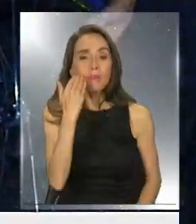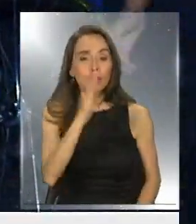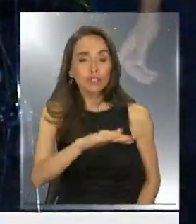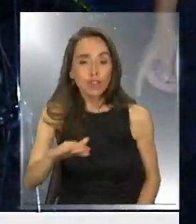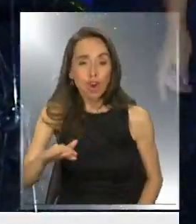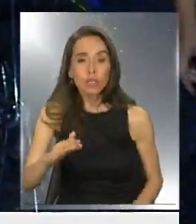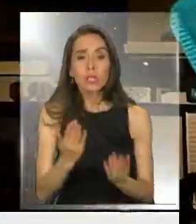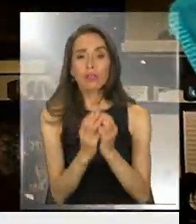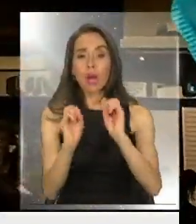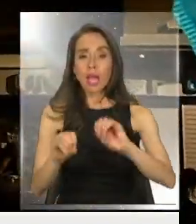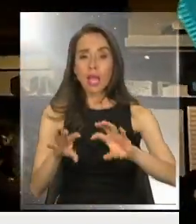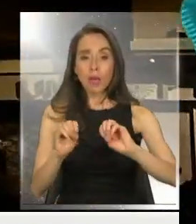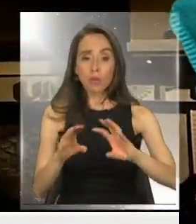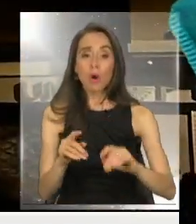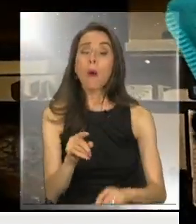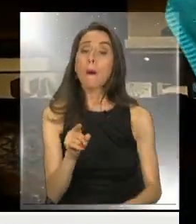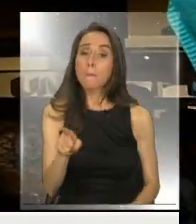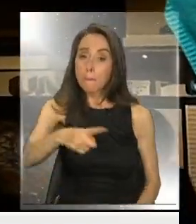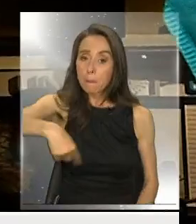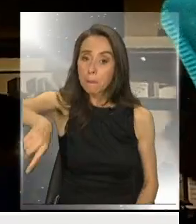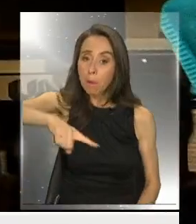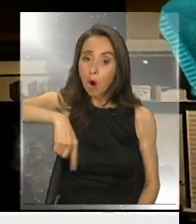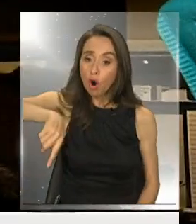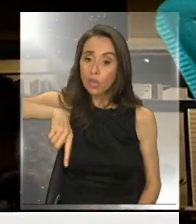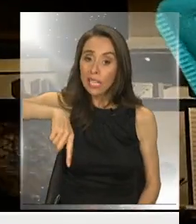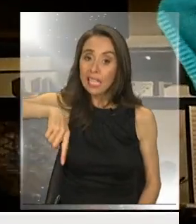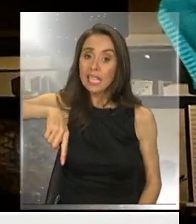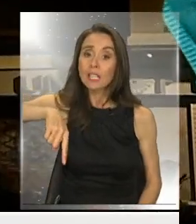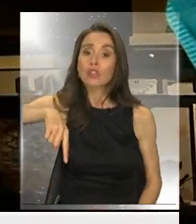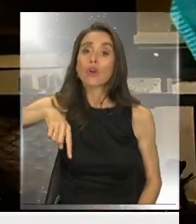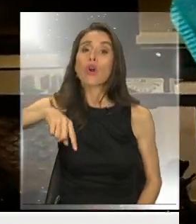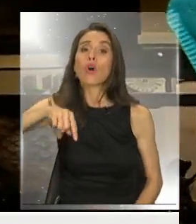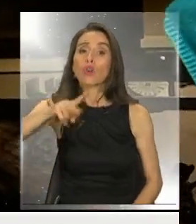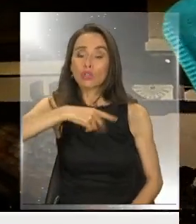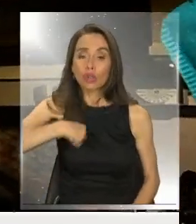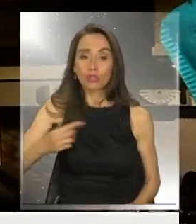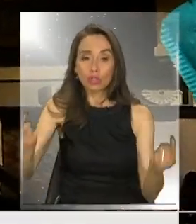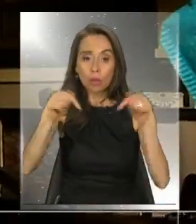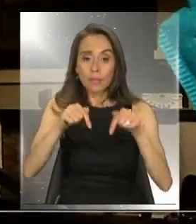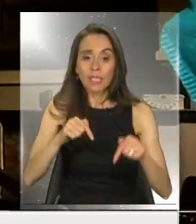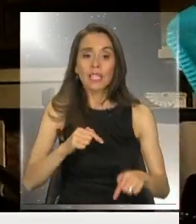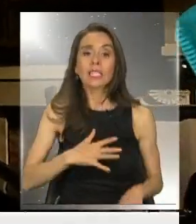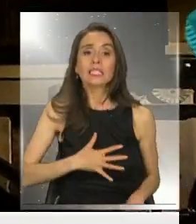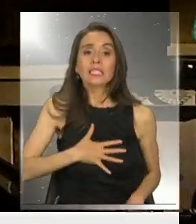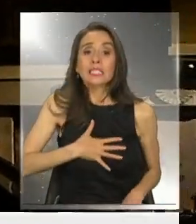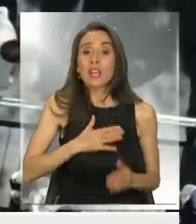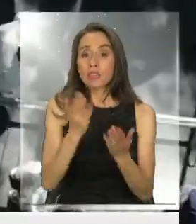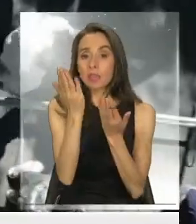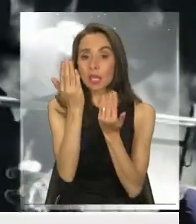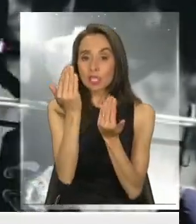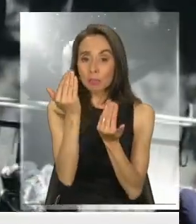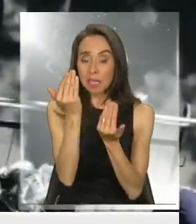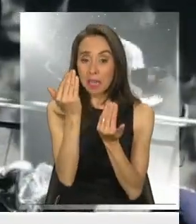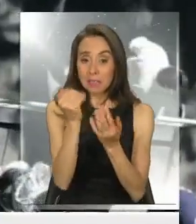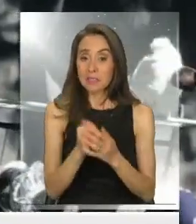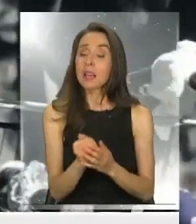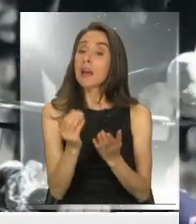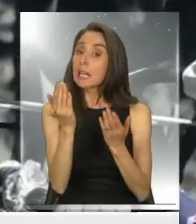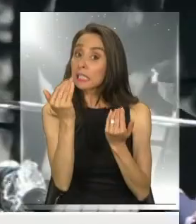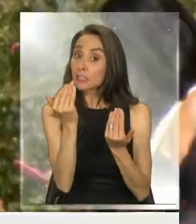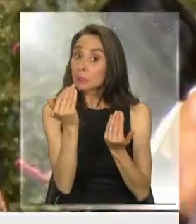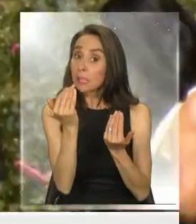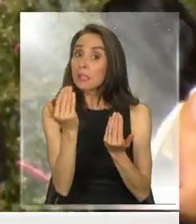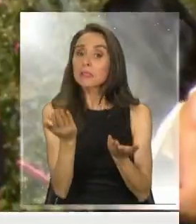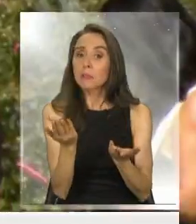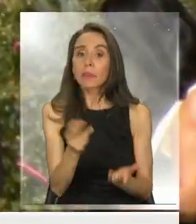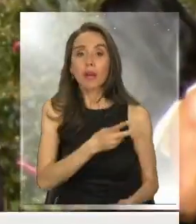la educación. Por ellos estamos hoy aquí, con un sentido de esperanza. Esperanza sobre todo